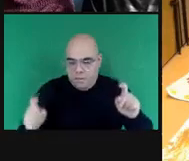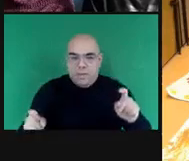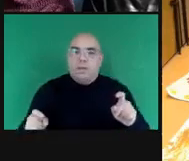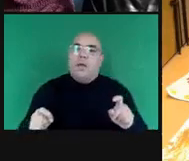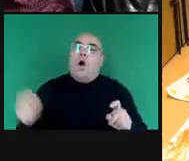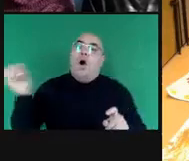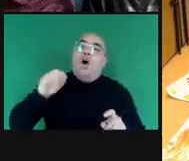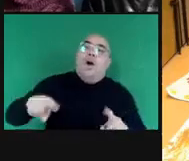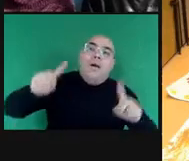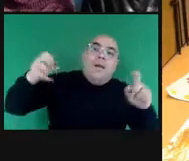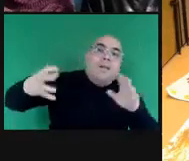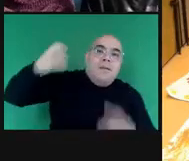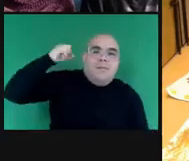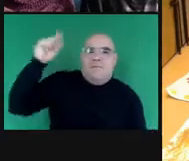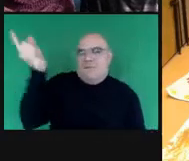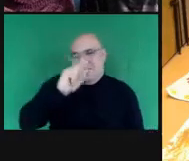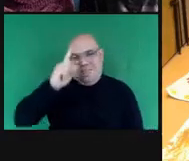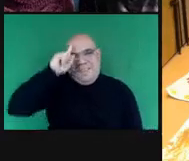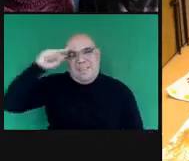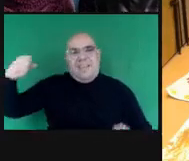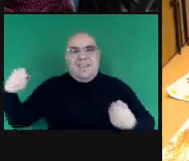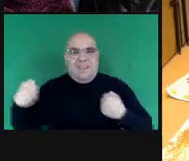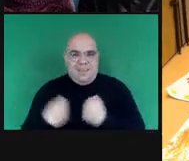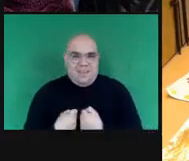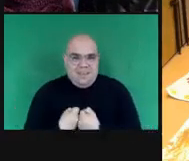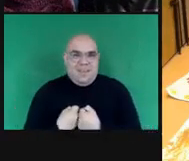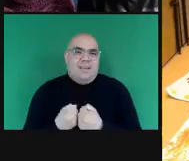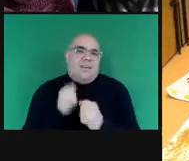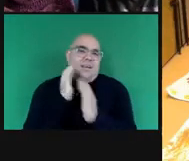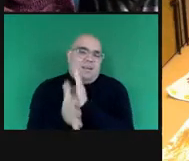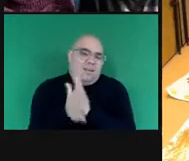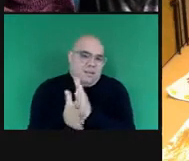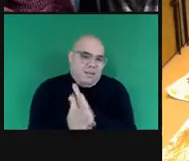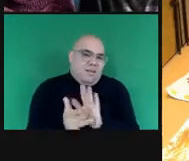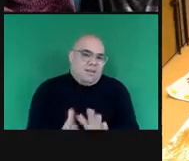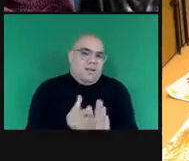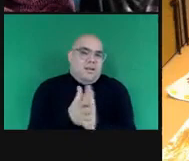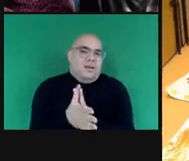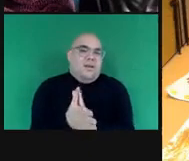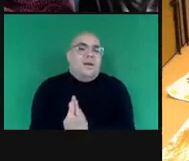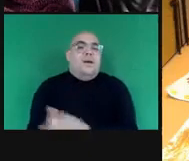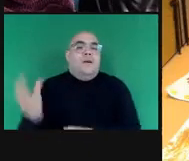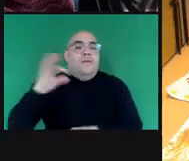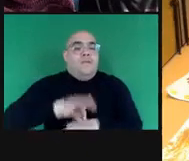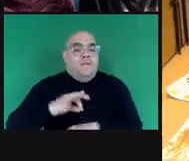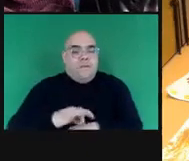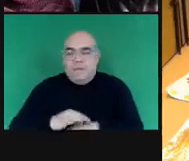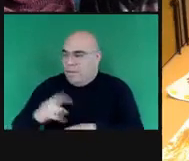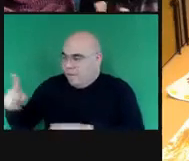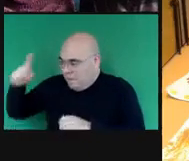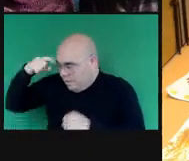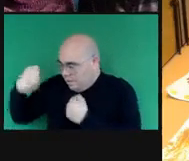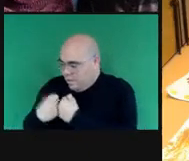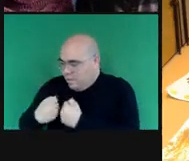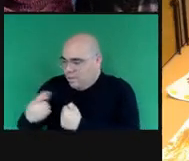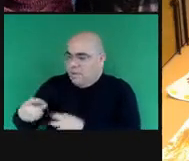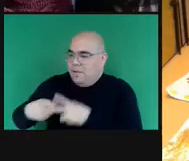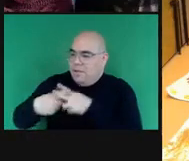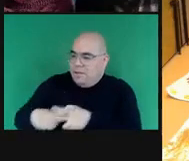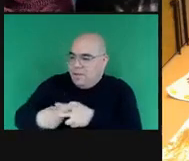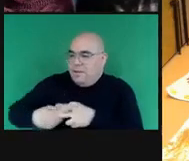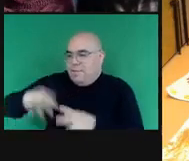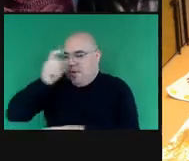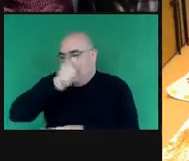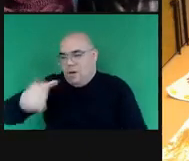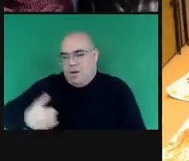sino fue a través de una alianza con una organización que se llama Fundación Buena Semilla. Ellos nos invitaron a hacer unos talleres con los jóvenes, ya